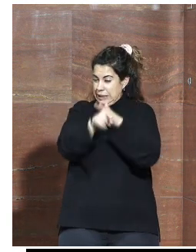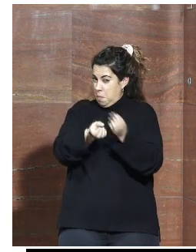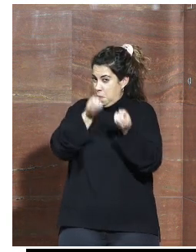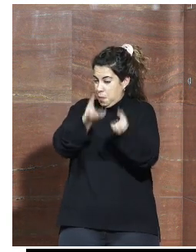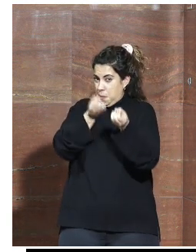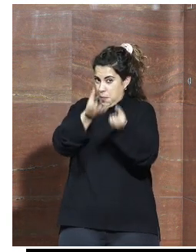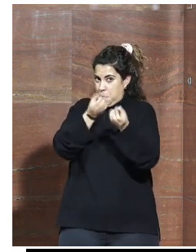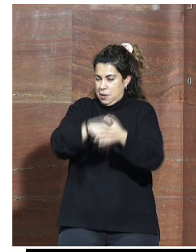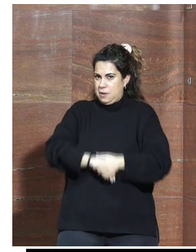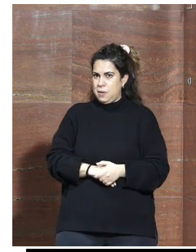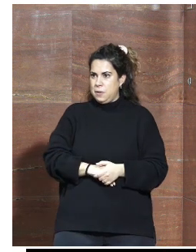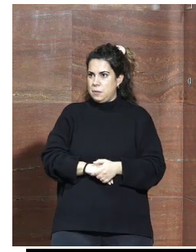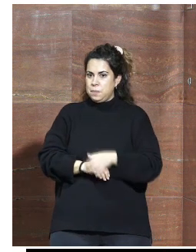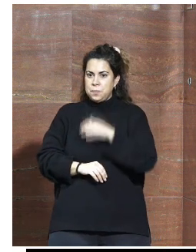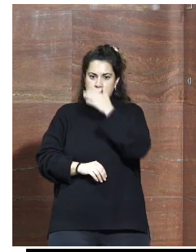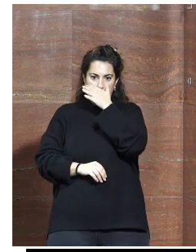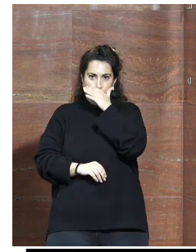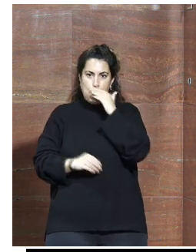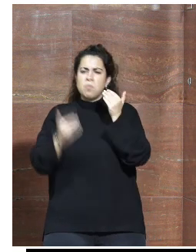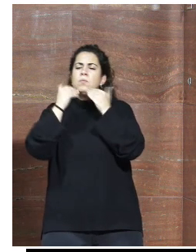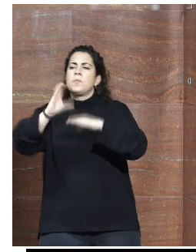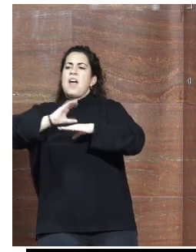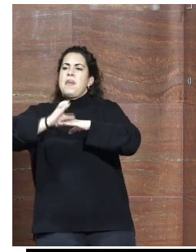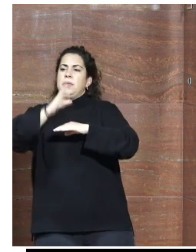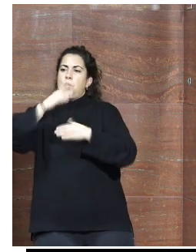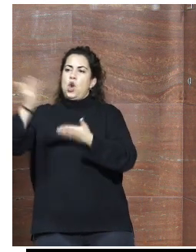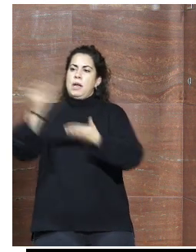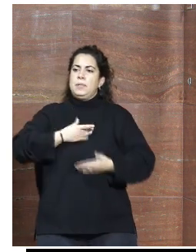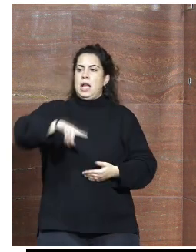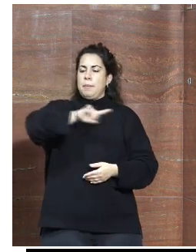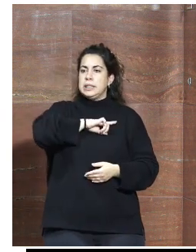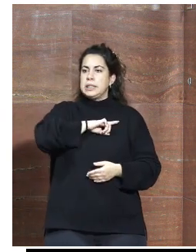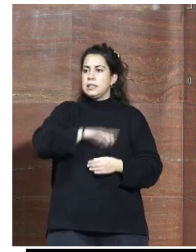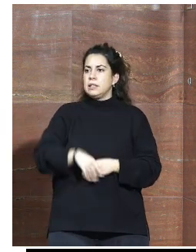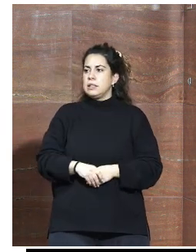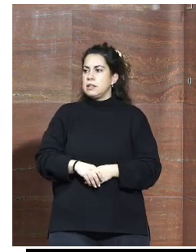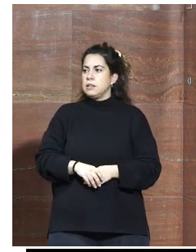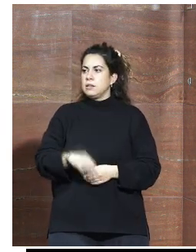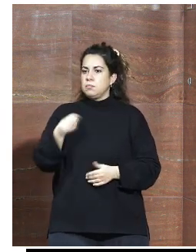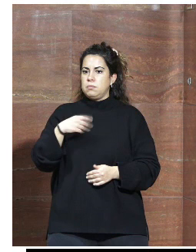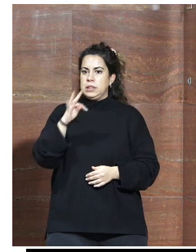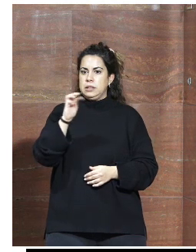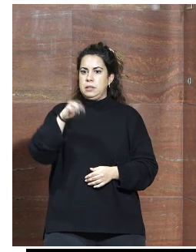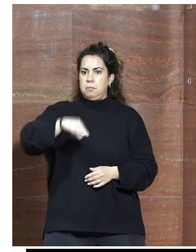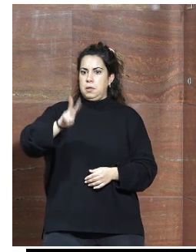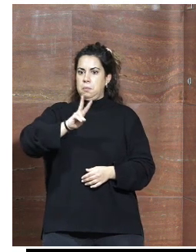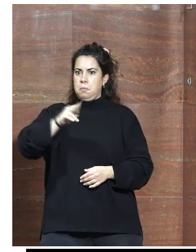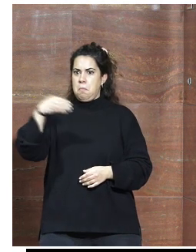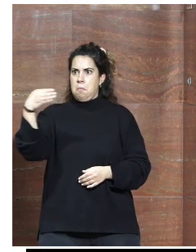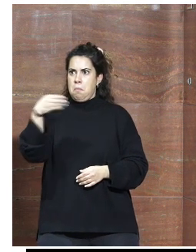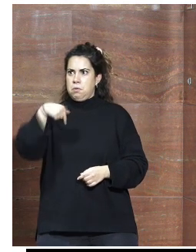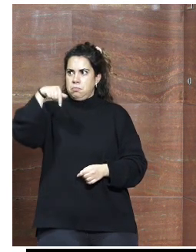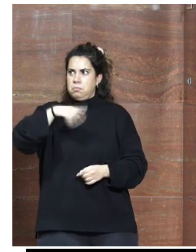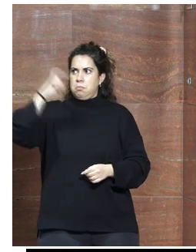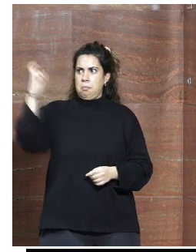Brutal. Yo, bueno, primero agradecer al CEAPAT por la invitación que nos hace a TMB de venir aquí esta noche